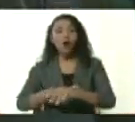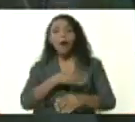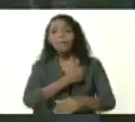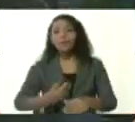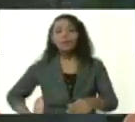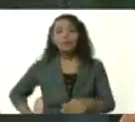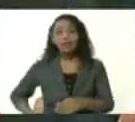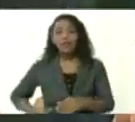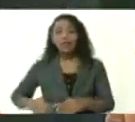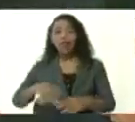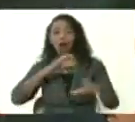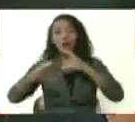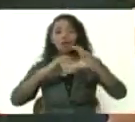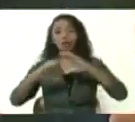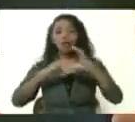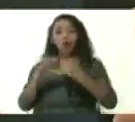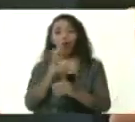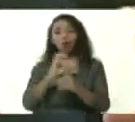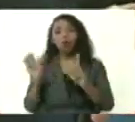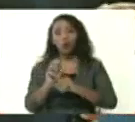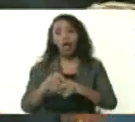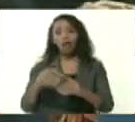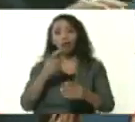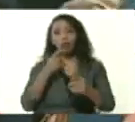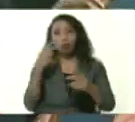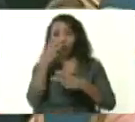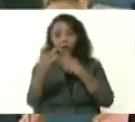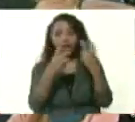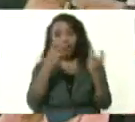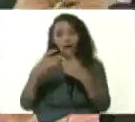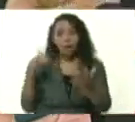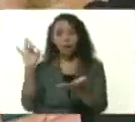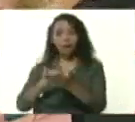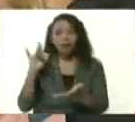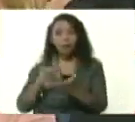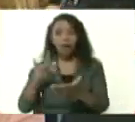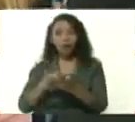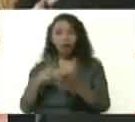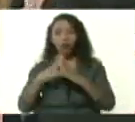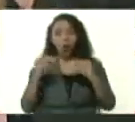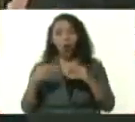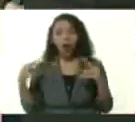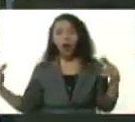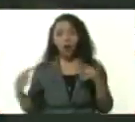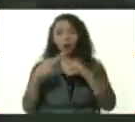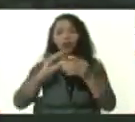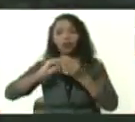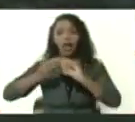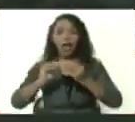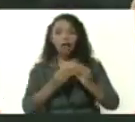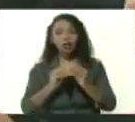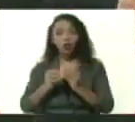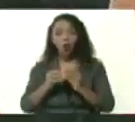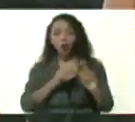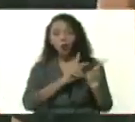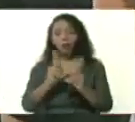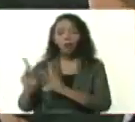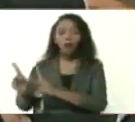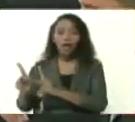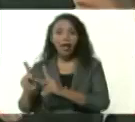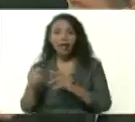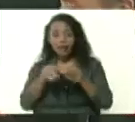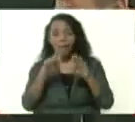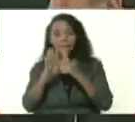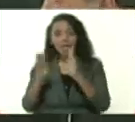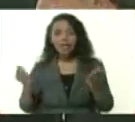para la comunicación, cultura y turismo, Jorge Rodríguez, quien ha participado en todos los encuentros que se han realizado. Como parte de esa mesa